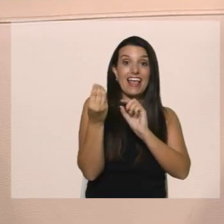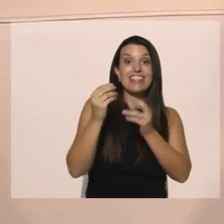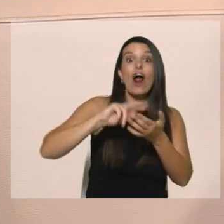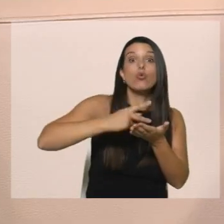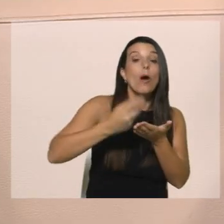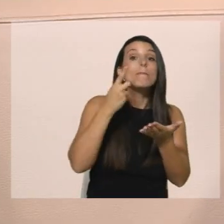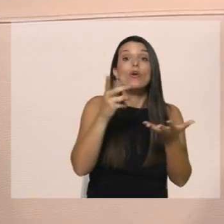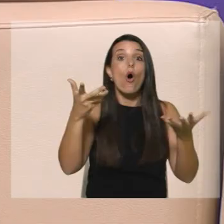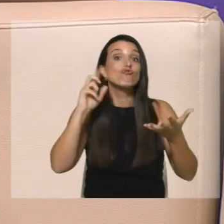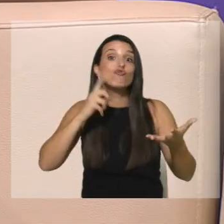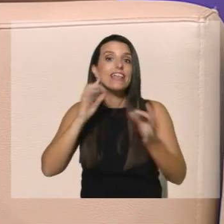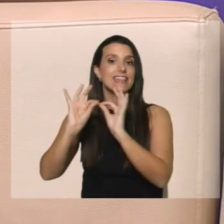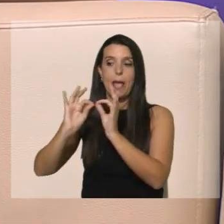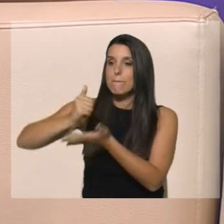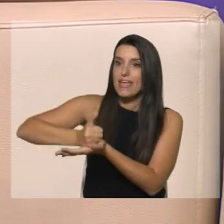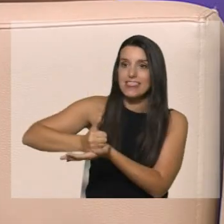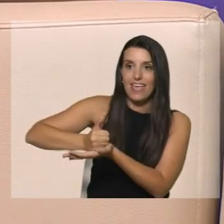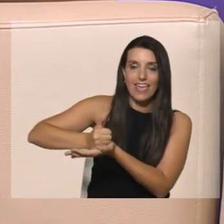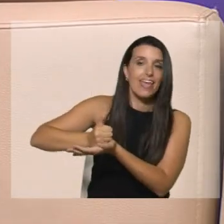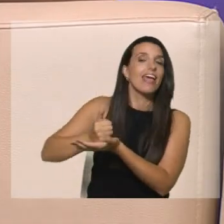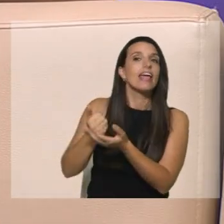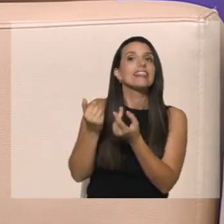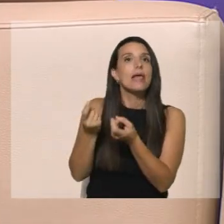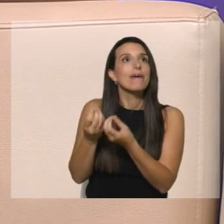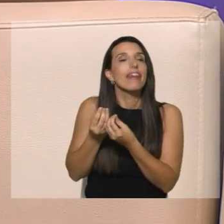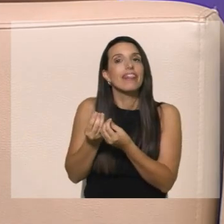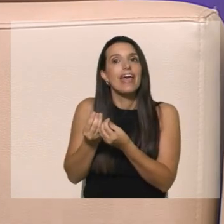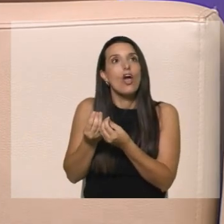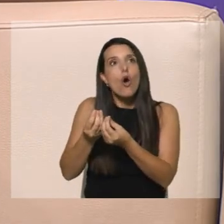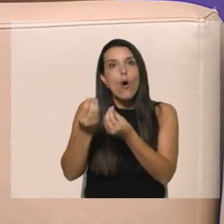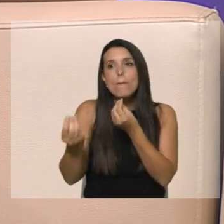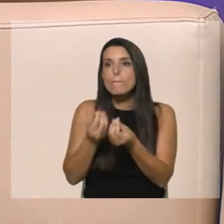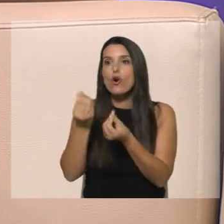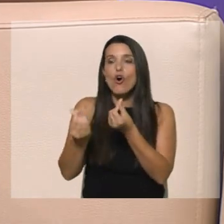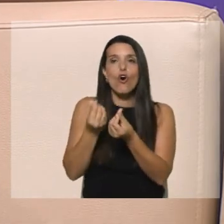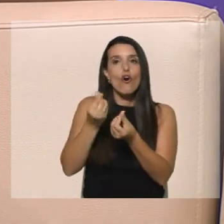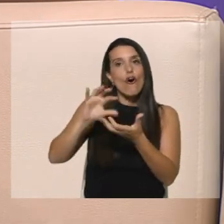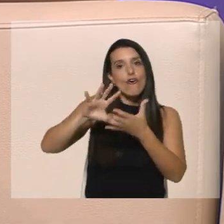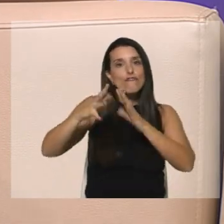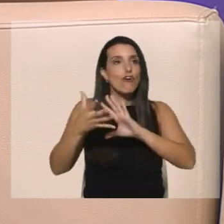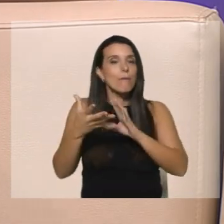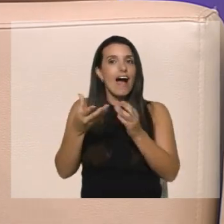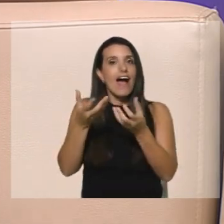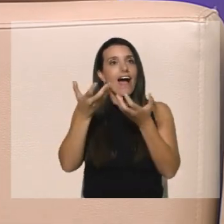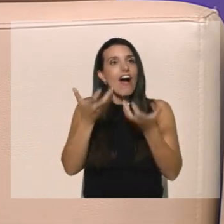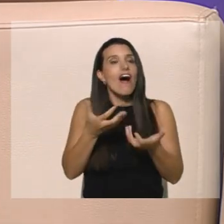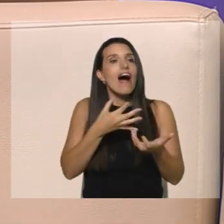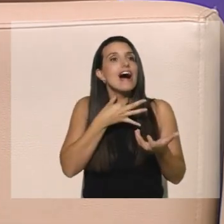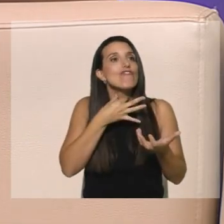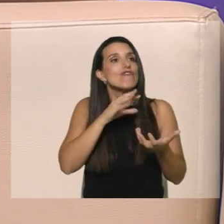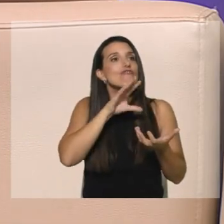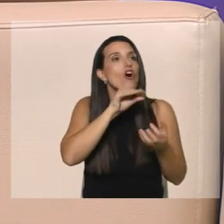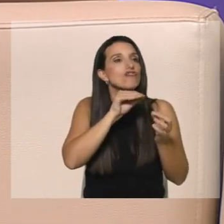el intérprete, Claro. que es la cuestión de cómo la voz muchas veces quiere decir una cosa más allá